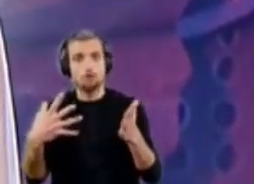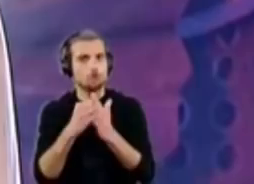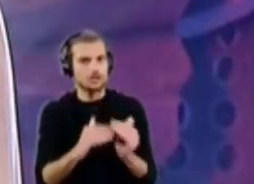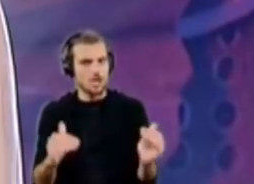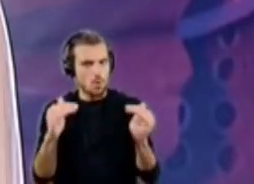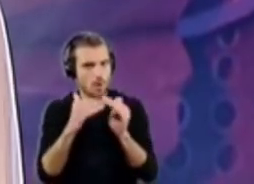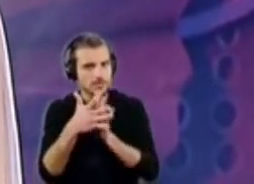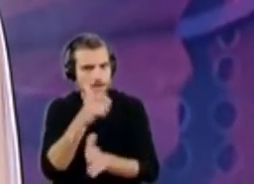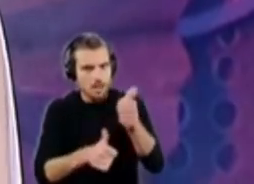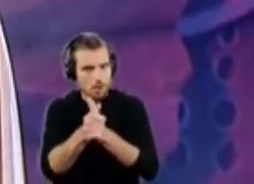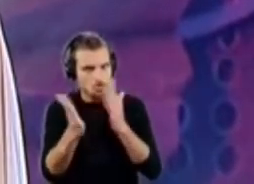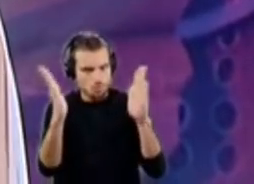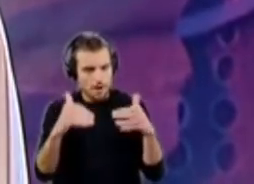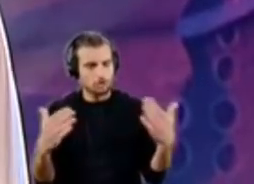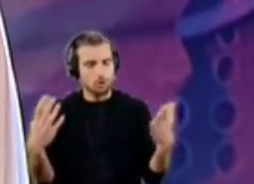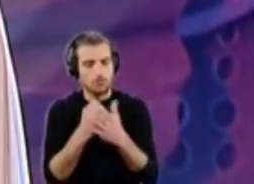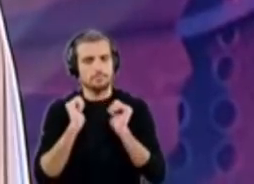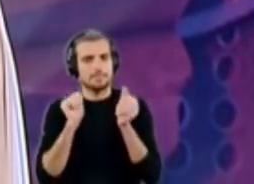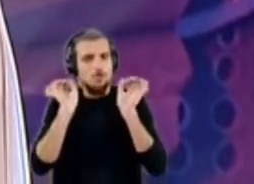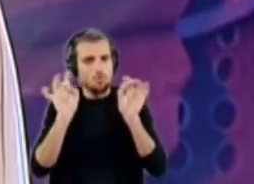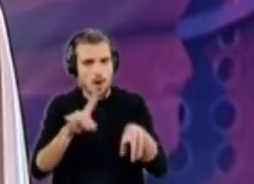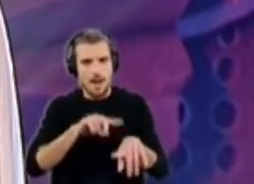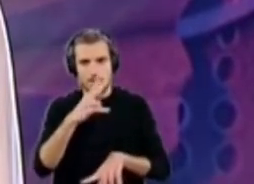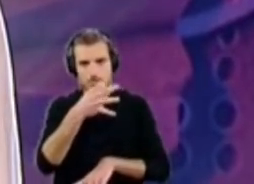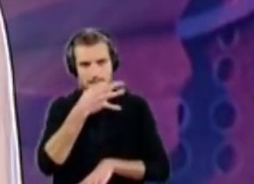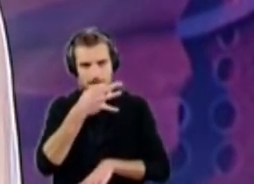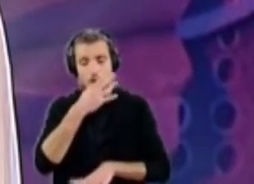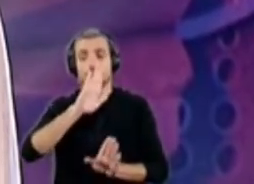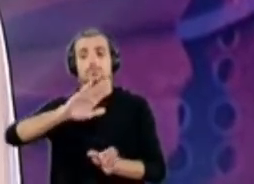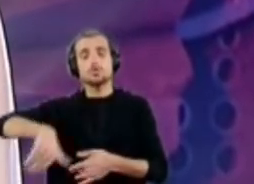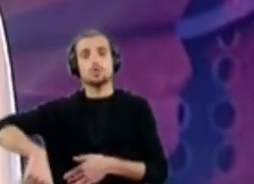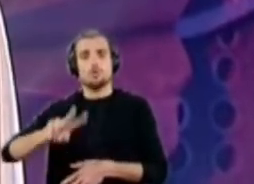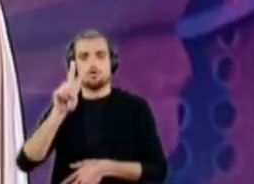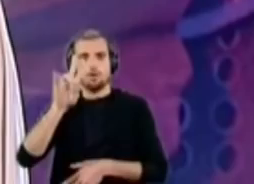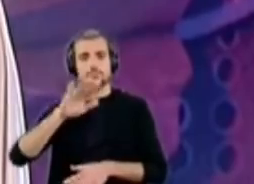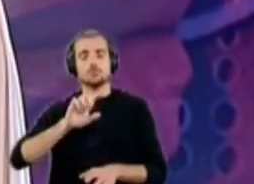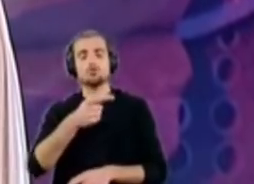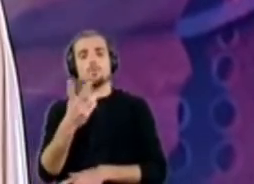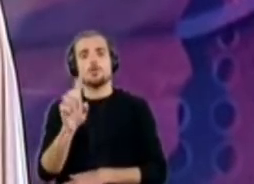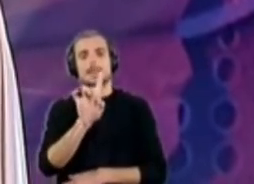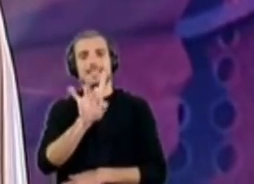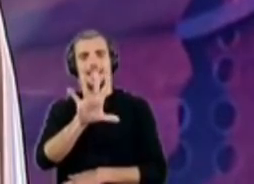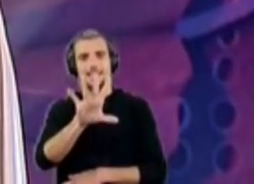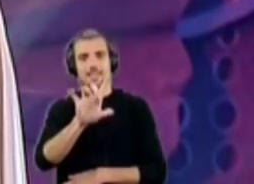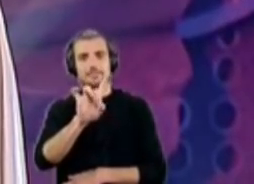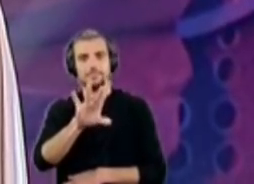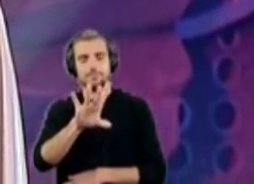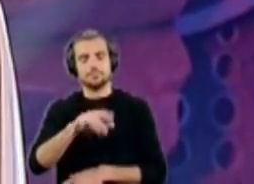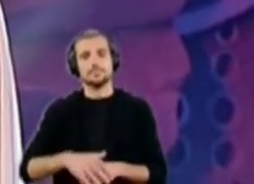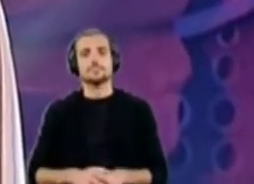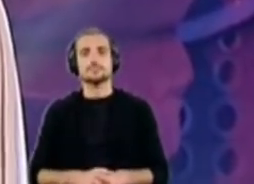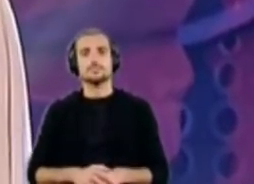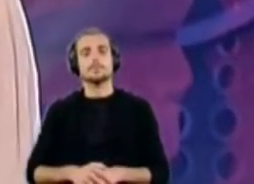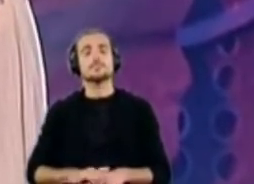en realizar estos trabajos. Vamos ya con los dos últimos participantes. Número 15. Eli